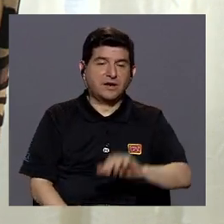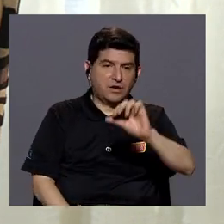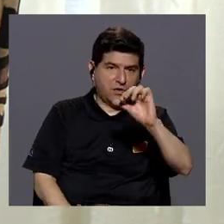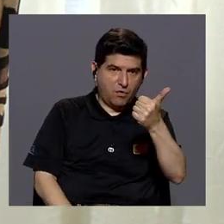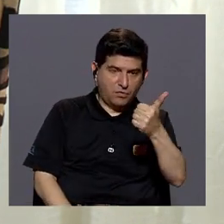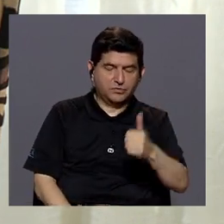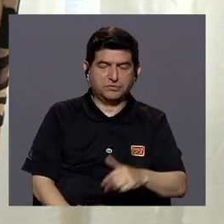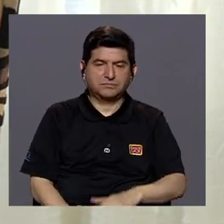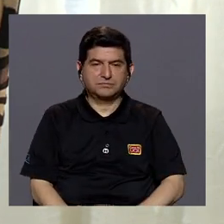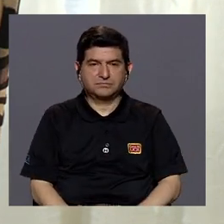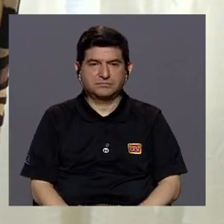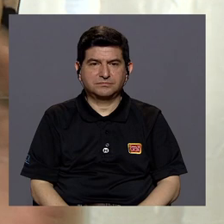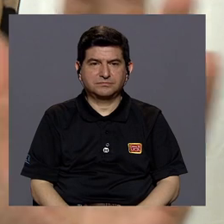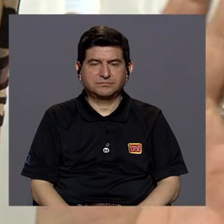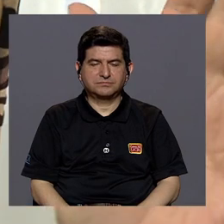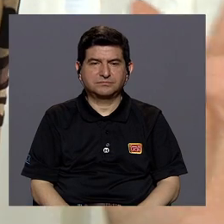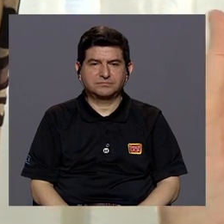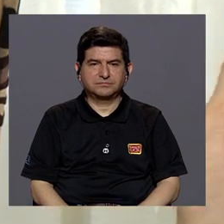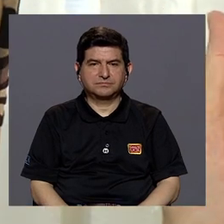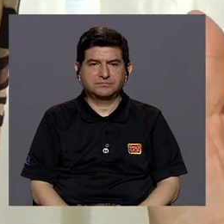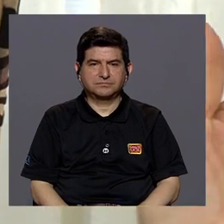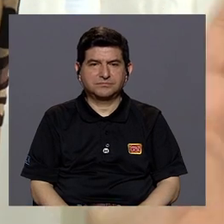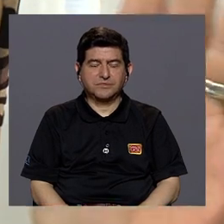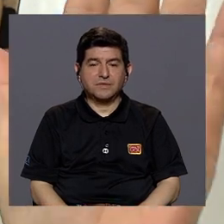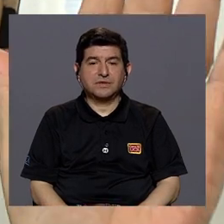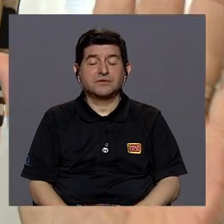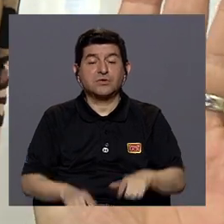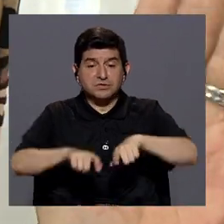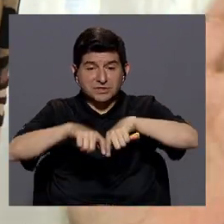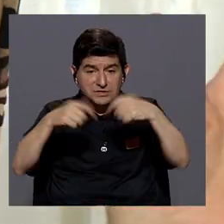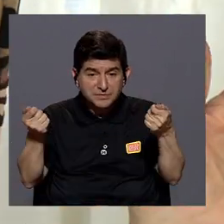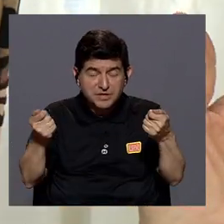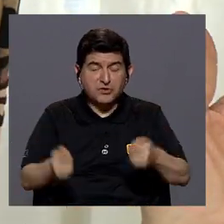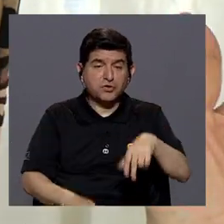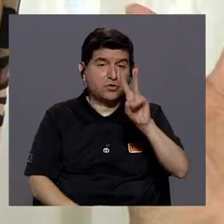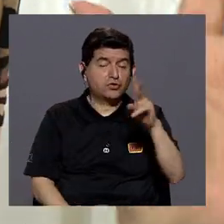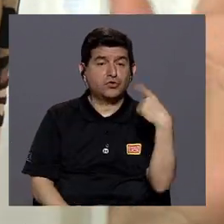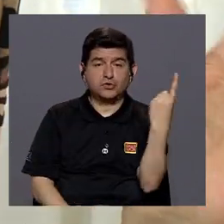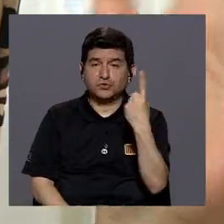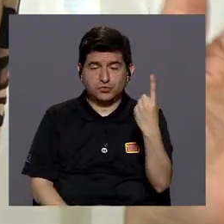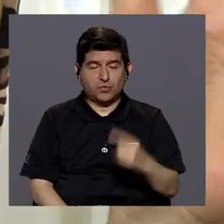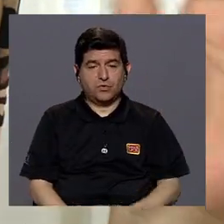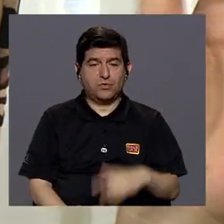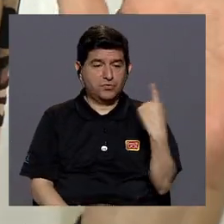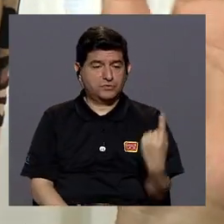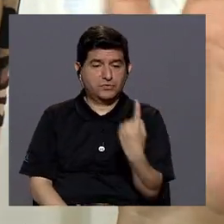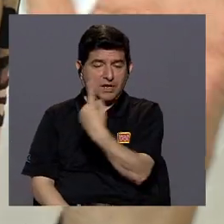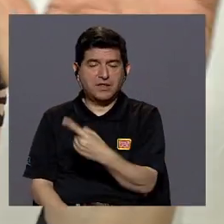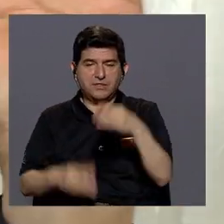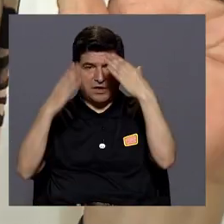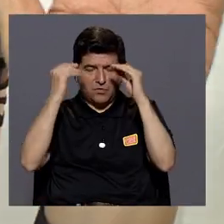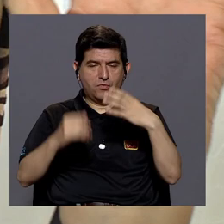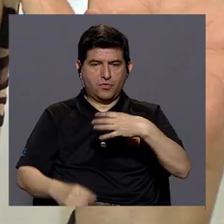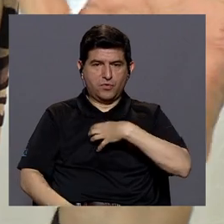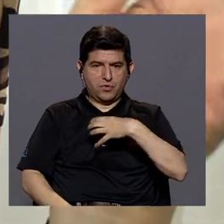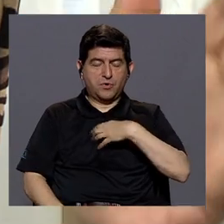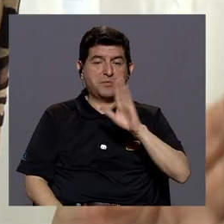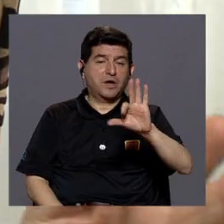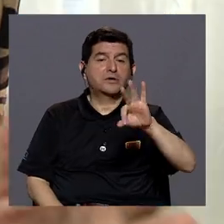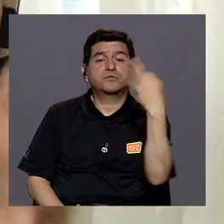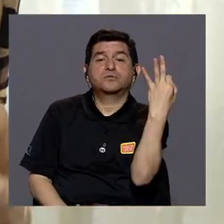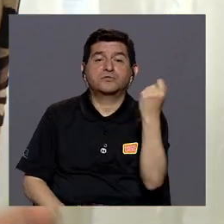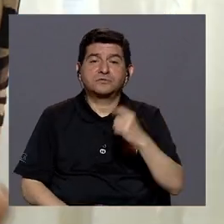Partido Republicano, el calderonismo. Entonces, dos periódicos eran los dos que habían. Cada uno informaba de lo suyo a su manera.